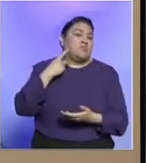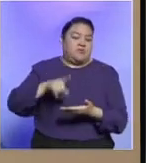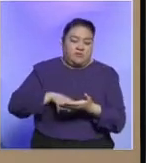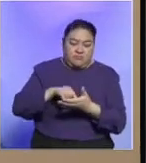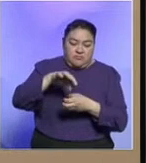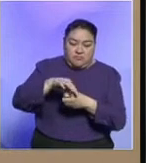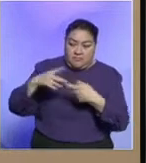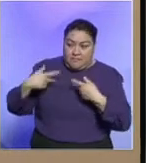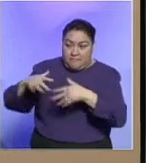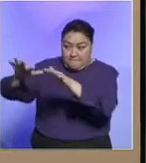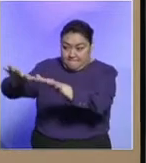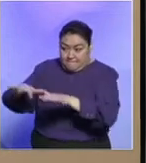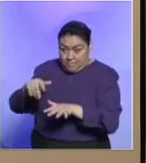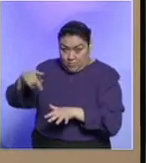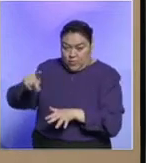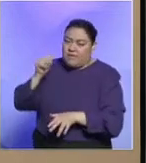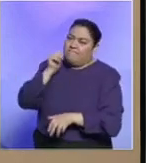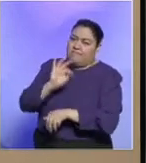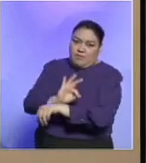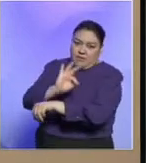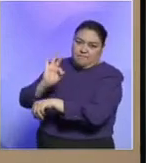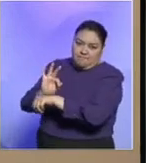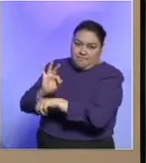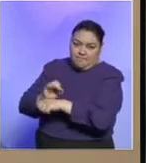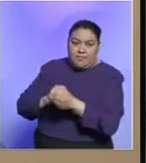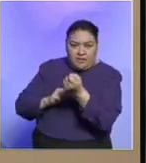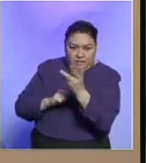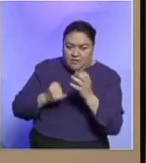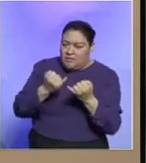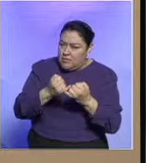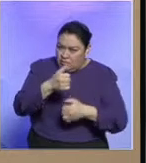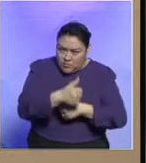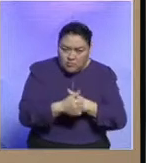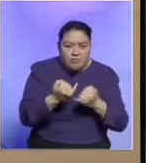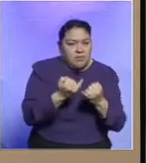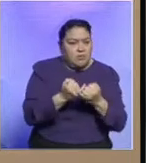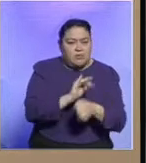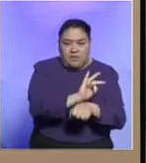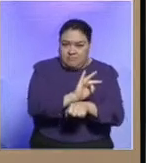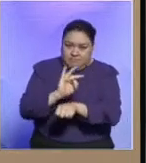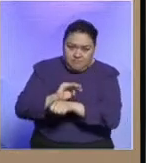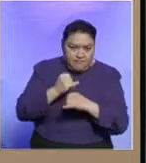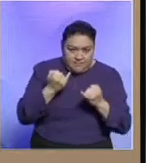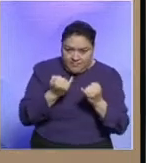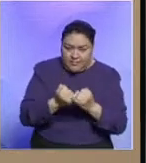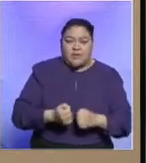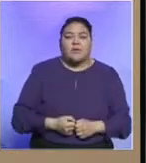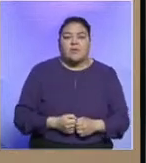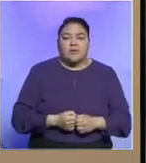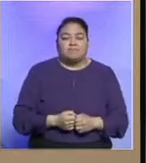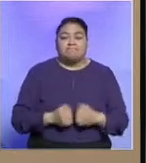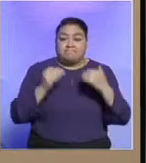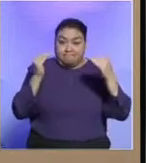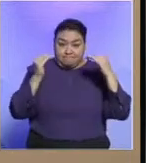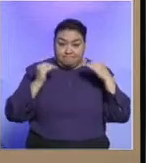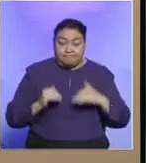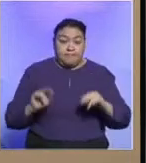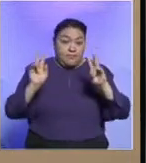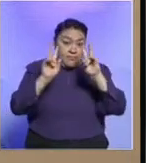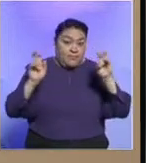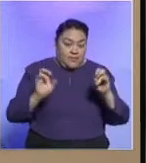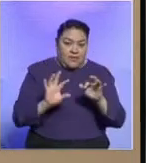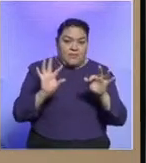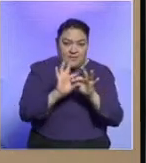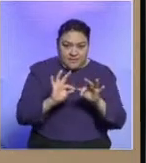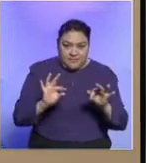político-electorales de las personas que participan en él. Y bueno, entrando un poco ya en materia